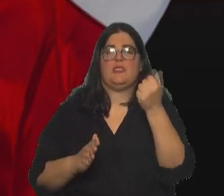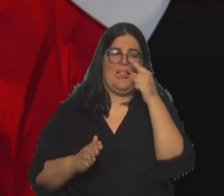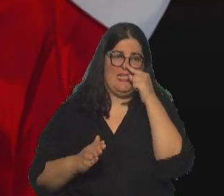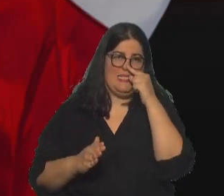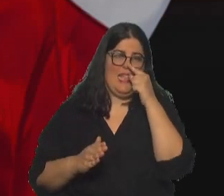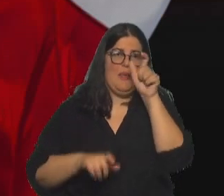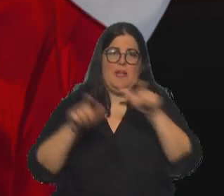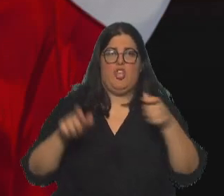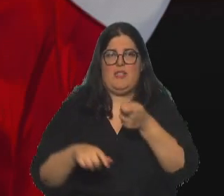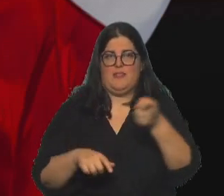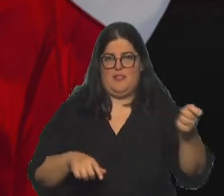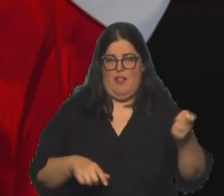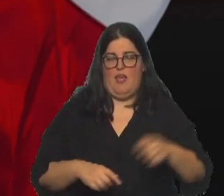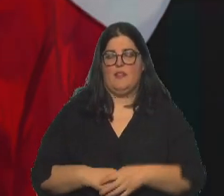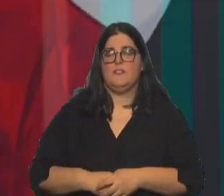11.967 asesinatos.